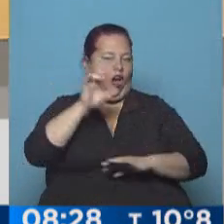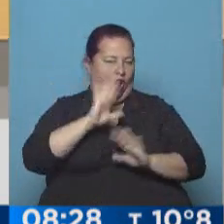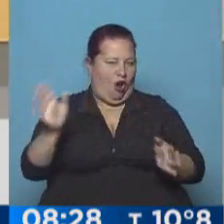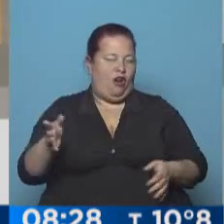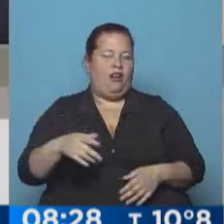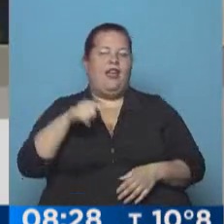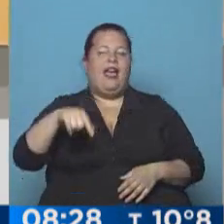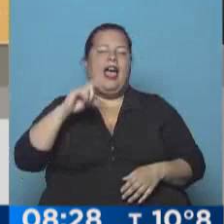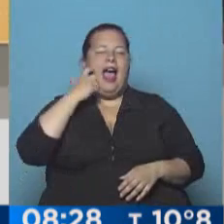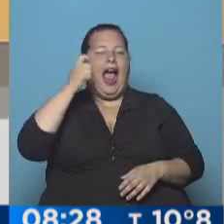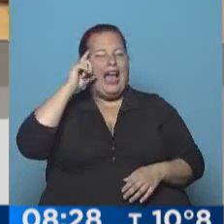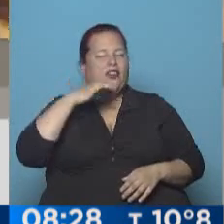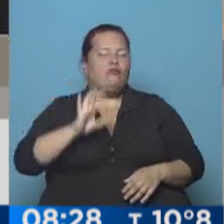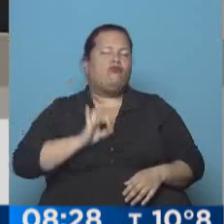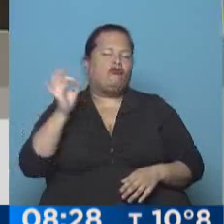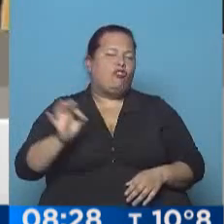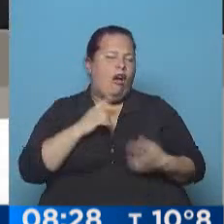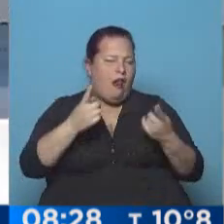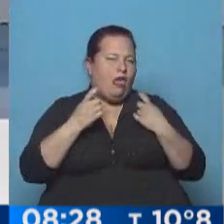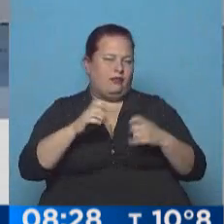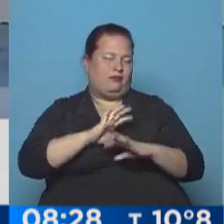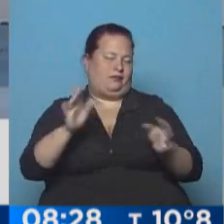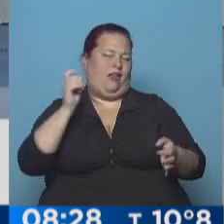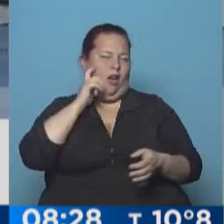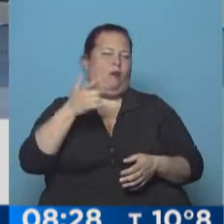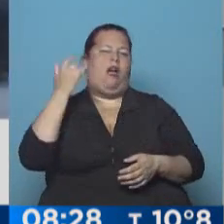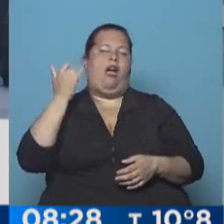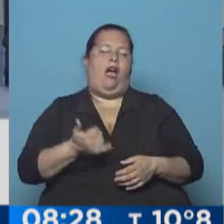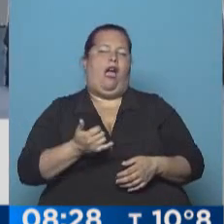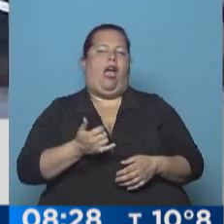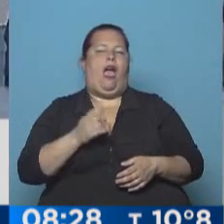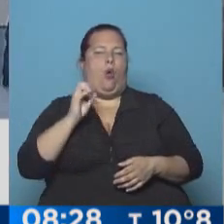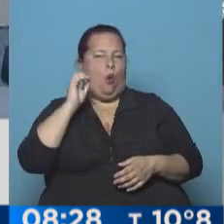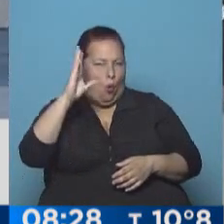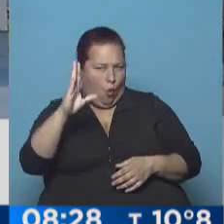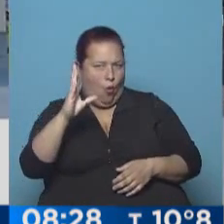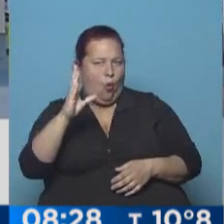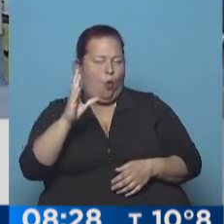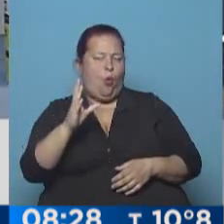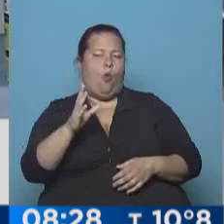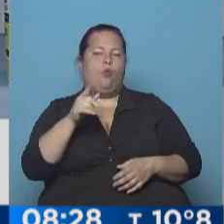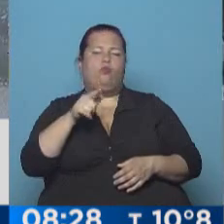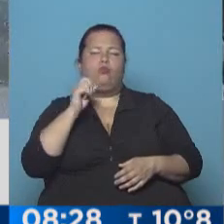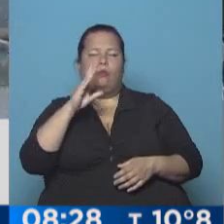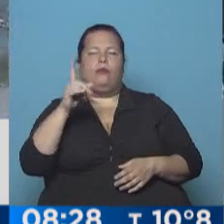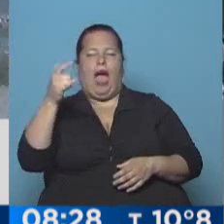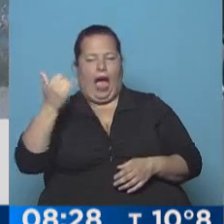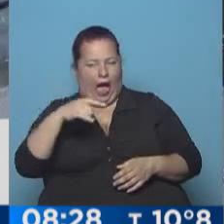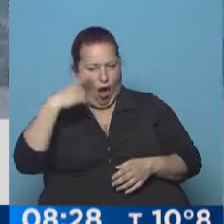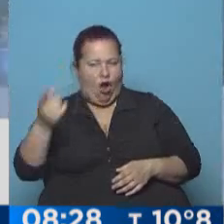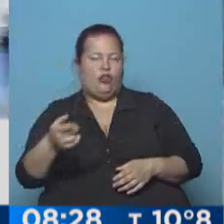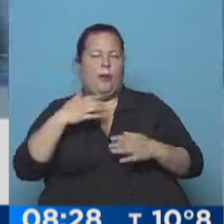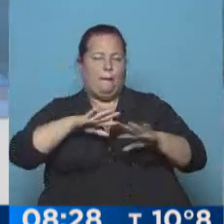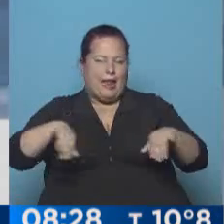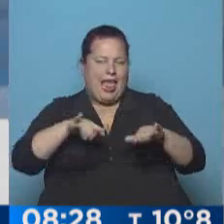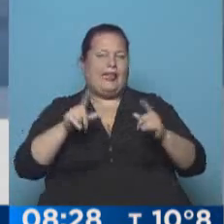Gallego se merecía hace años lo mismo, porque existe algún club, en este caso el hispano, que la tenía, la pileta,